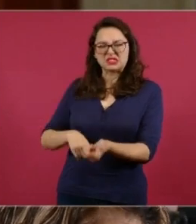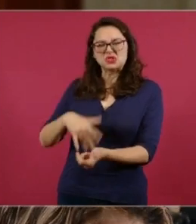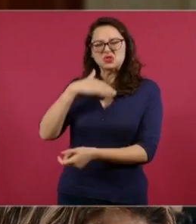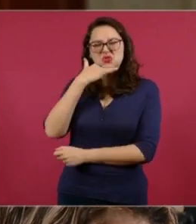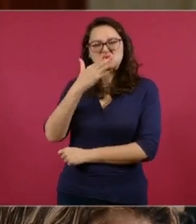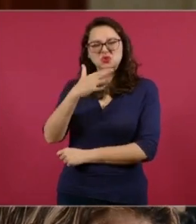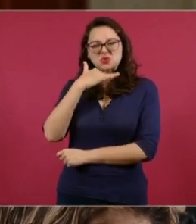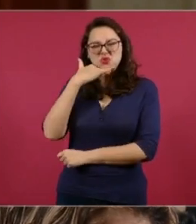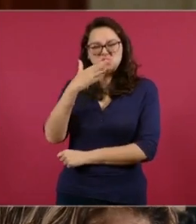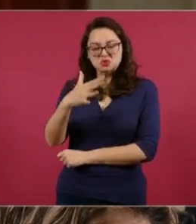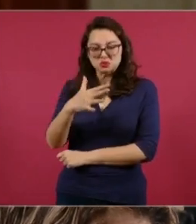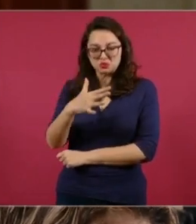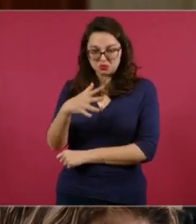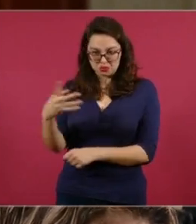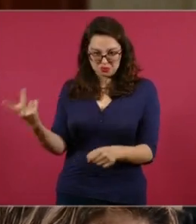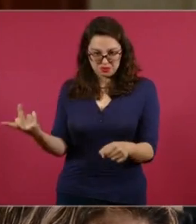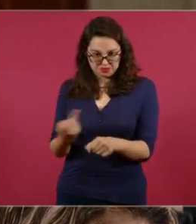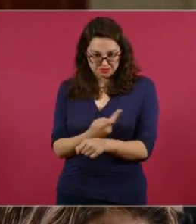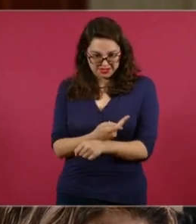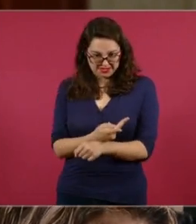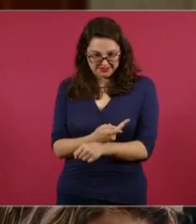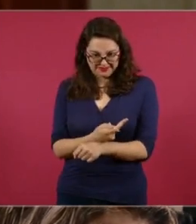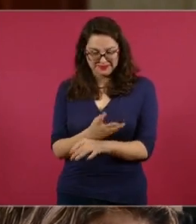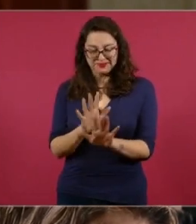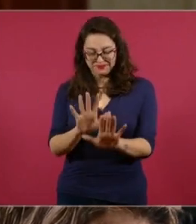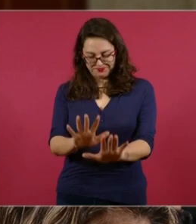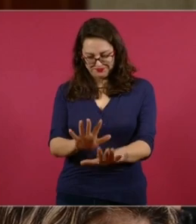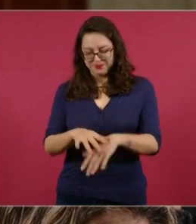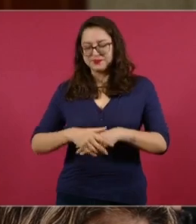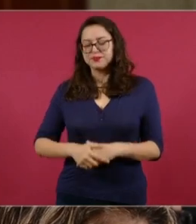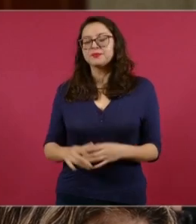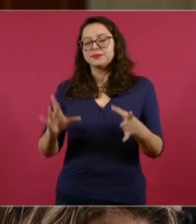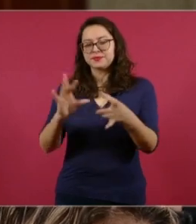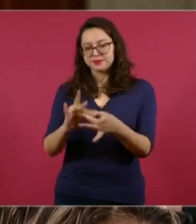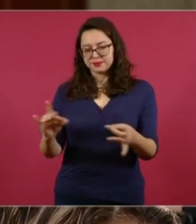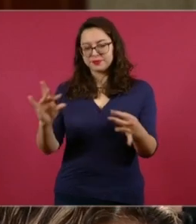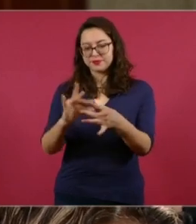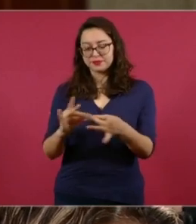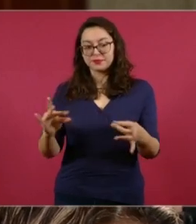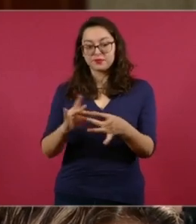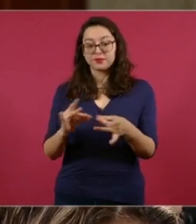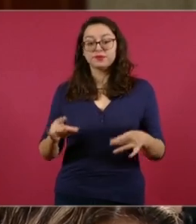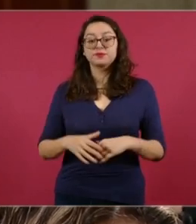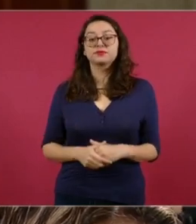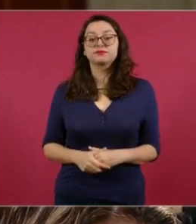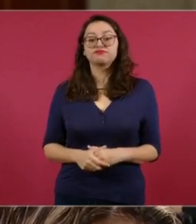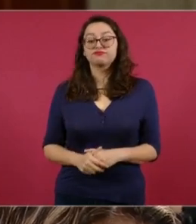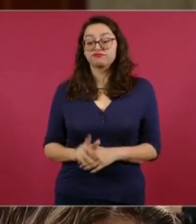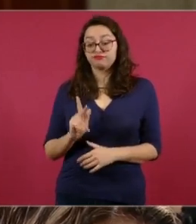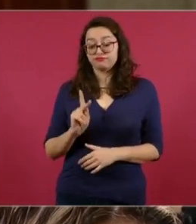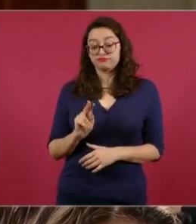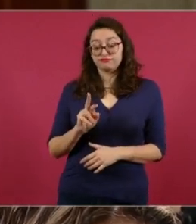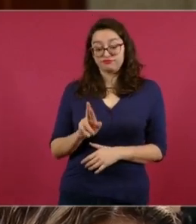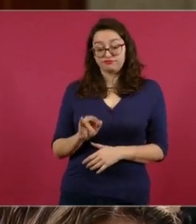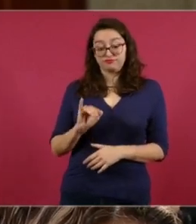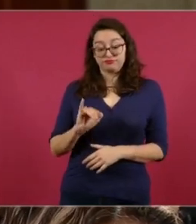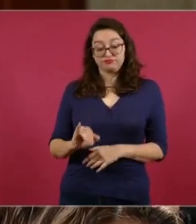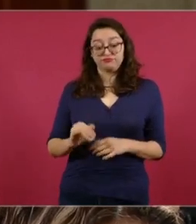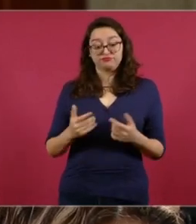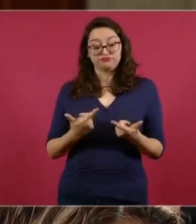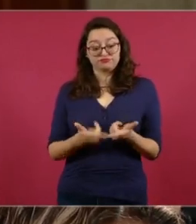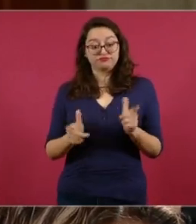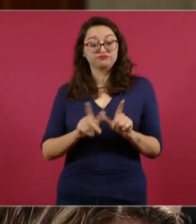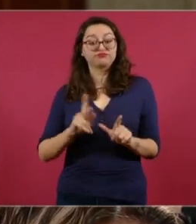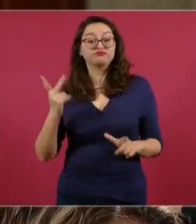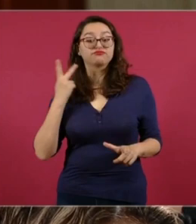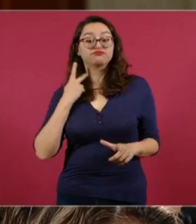digo esto porque pues algunos personajes que estaban en el PRI pues ya se están pasando a Morena,